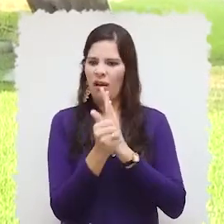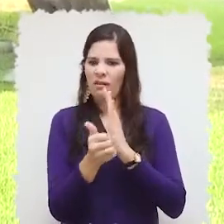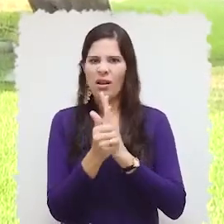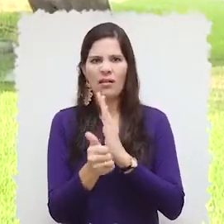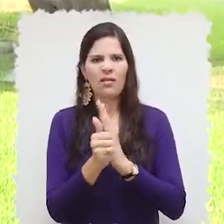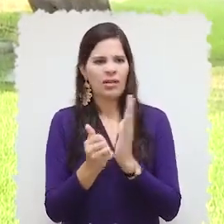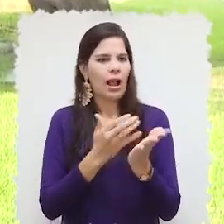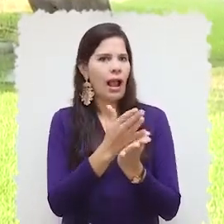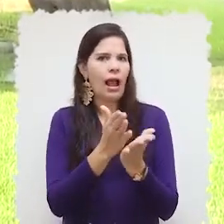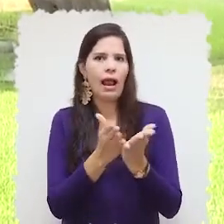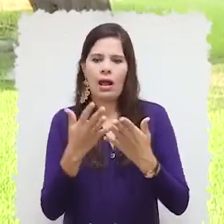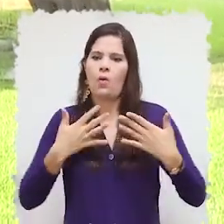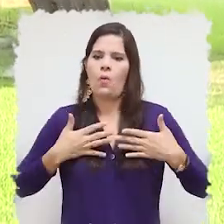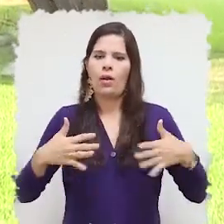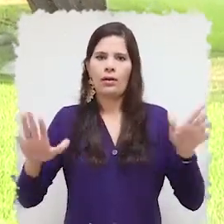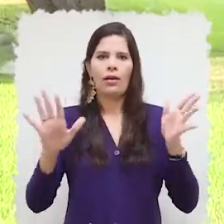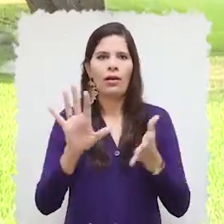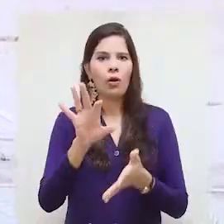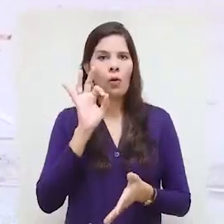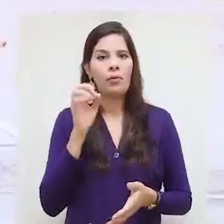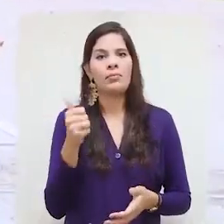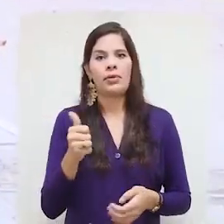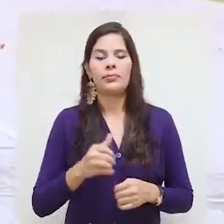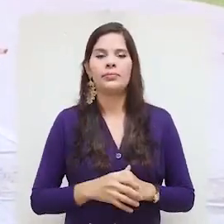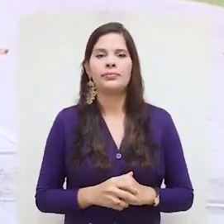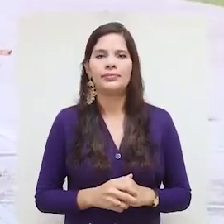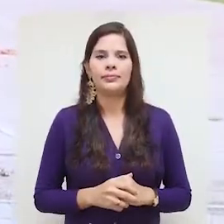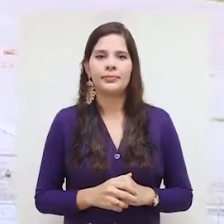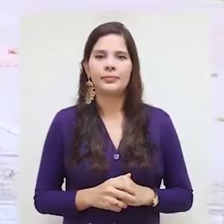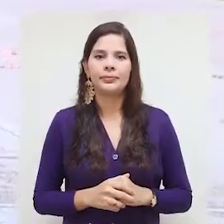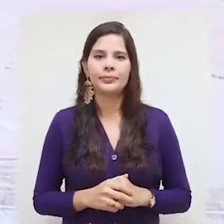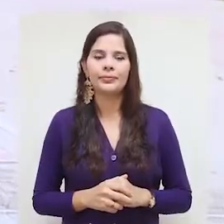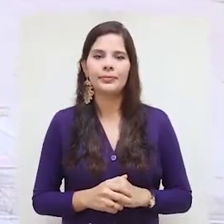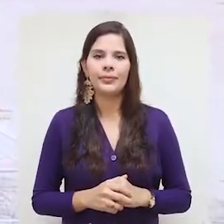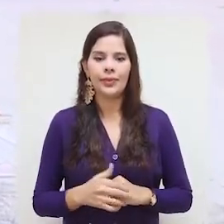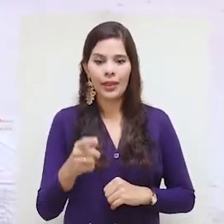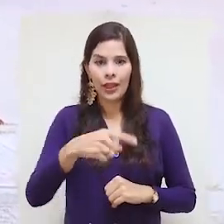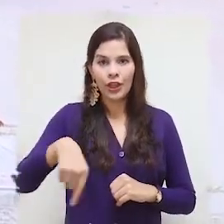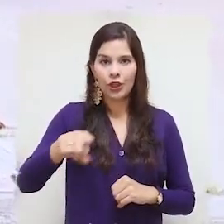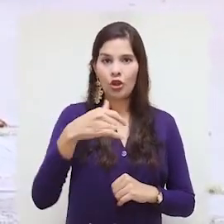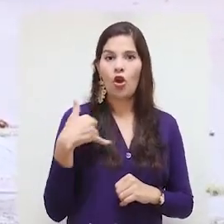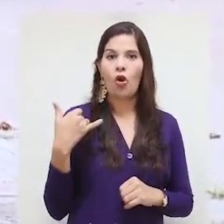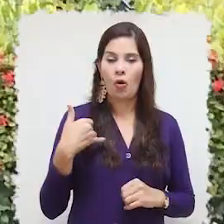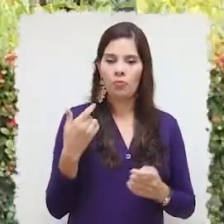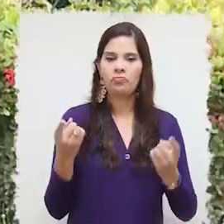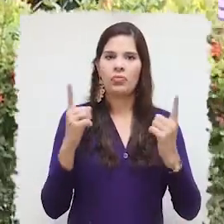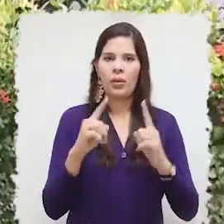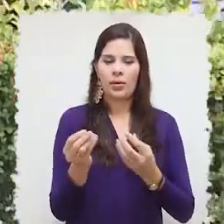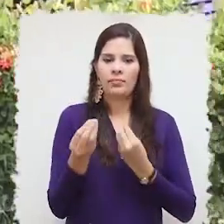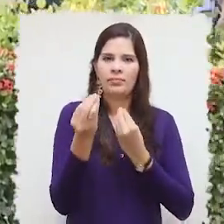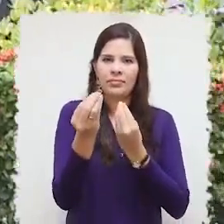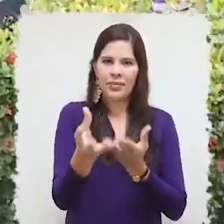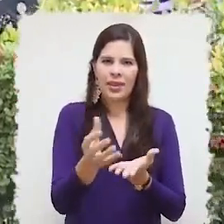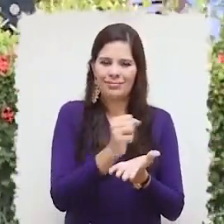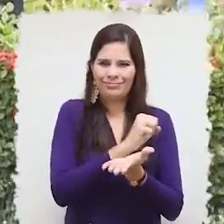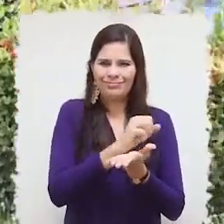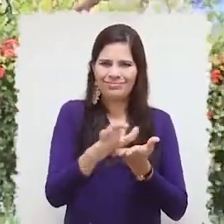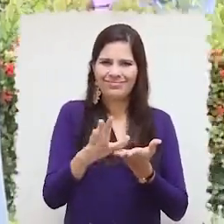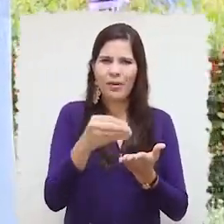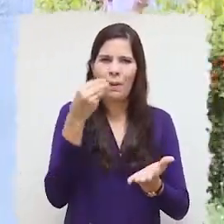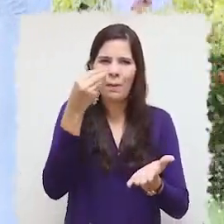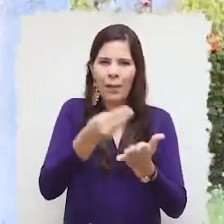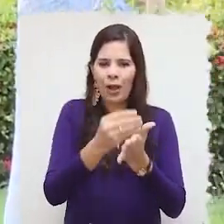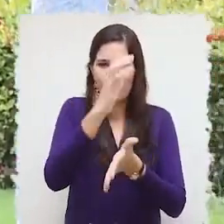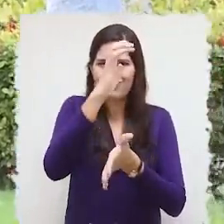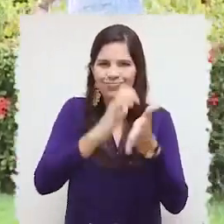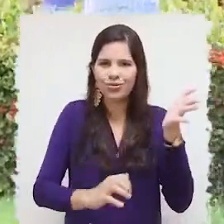los aspectos, en todas las carreras que ellos elijan. Los beneficiados de Talento Magdalena también tienen derecho a una exoneración del pago